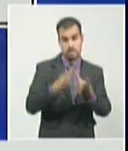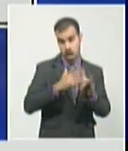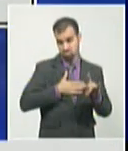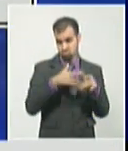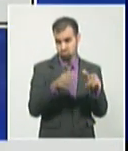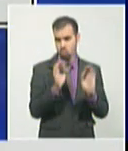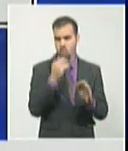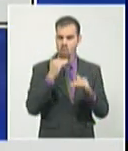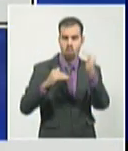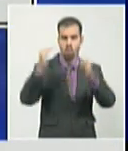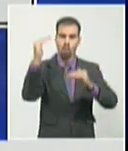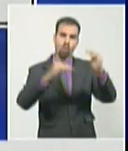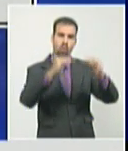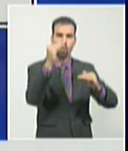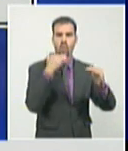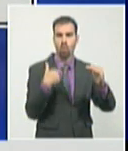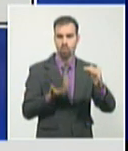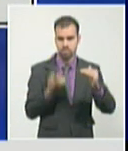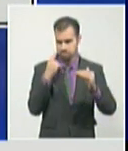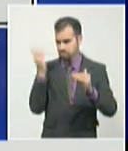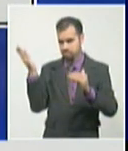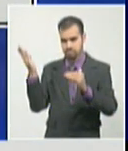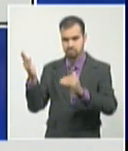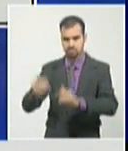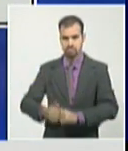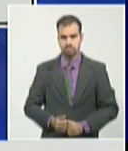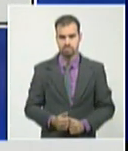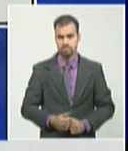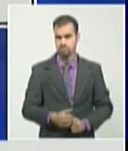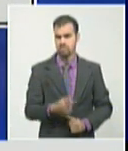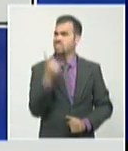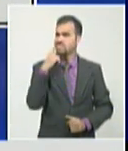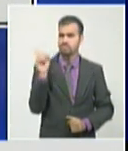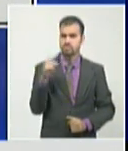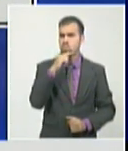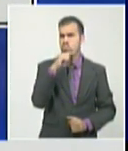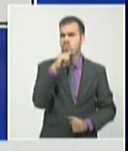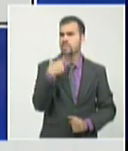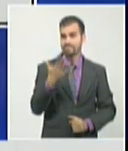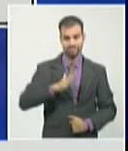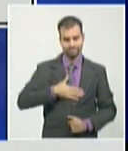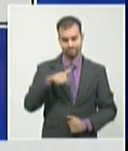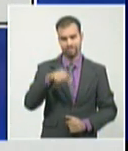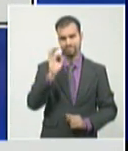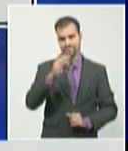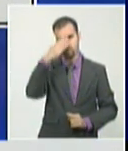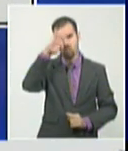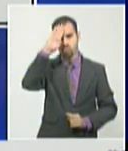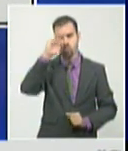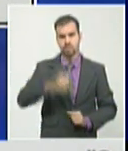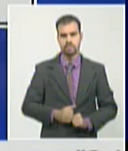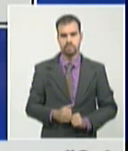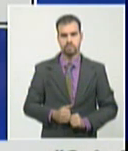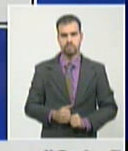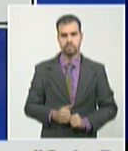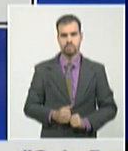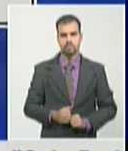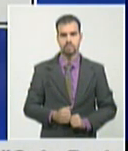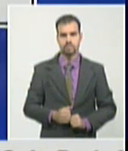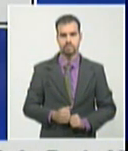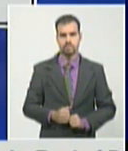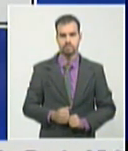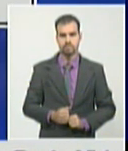esta variable todos los casos del tonto que ustedes ven que